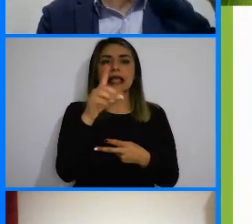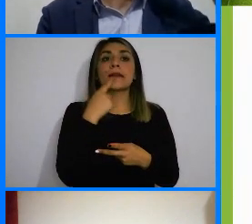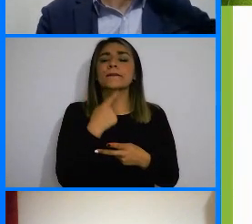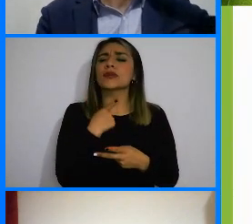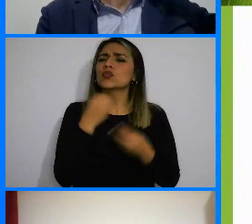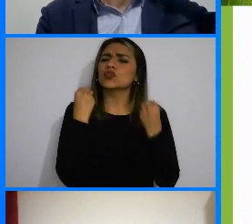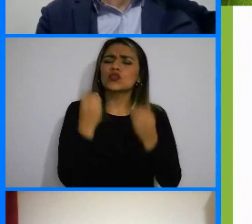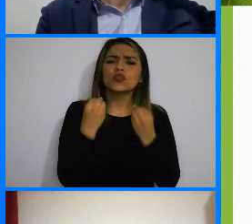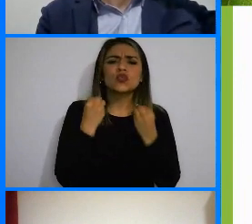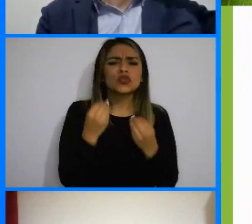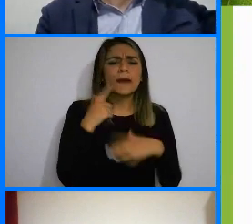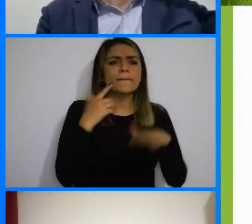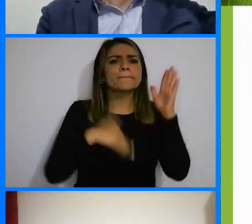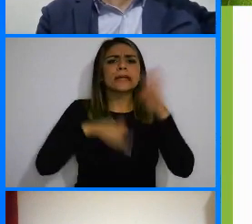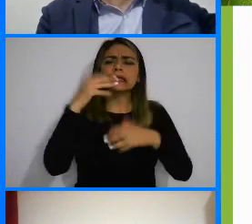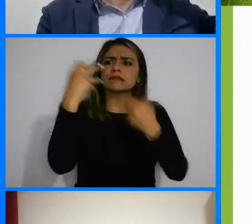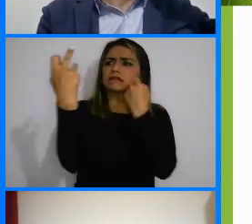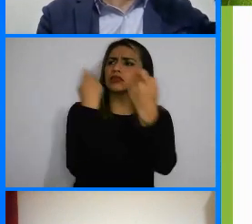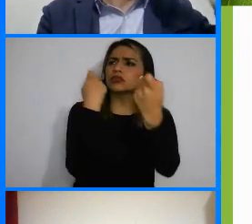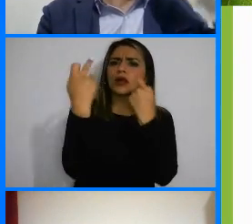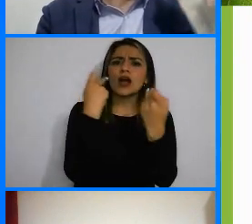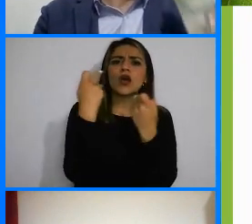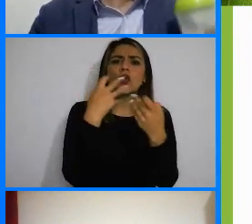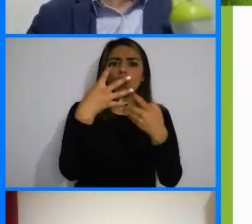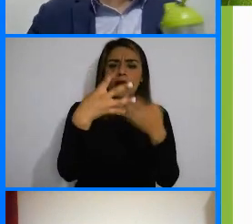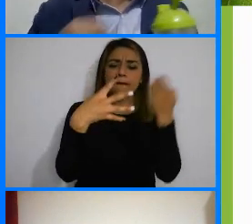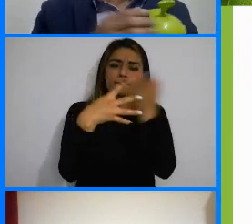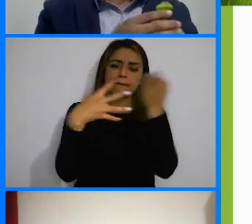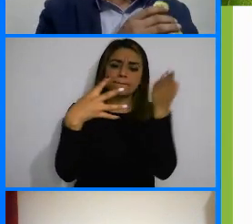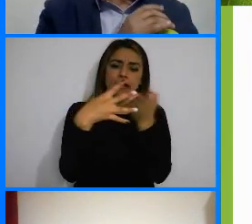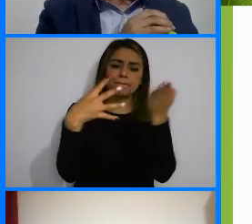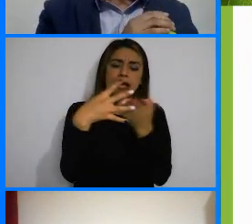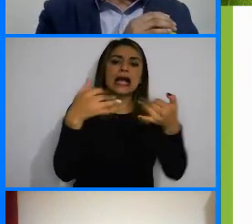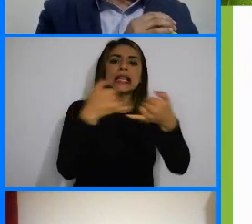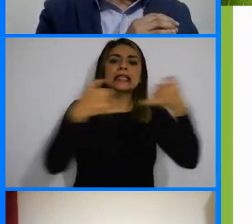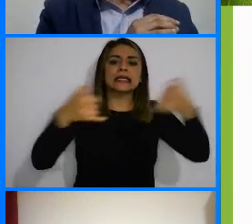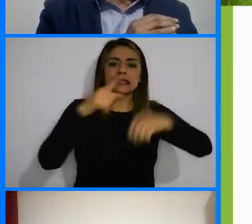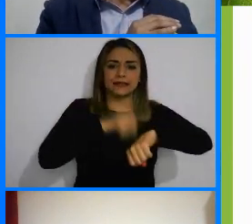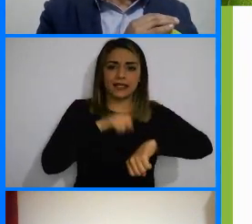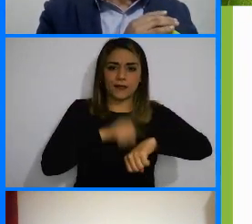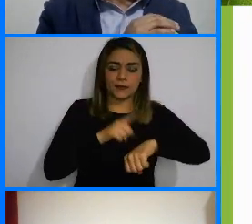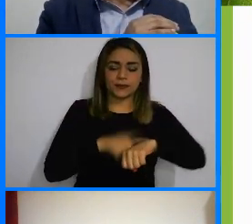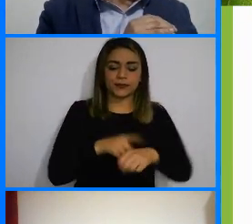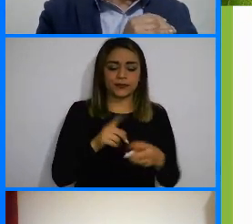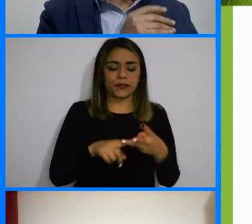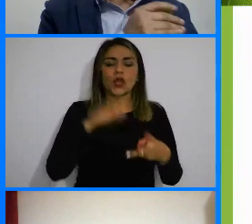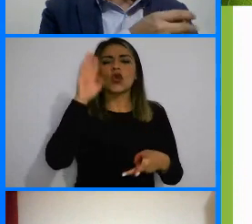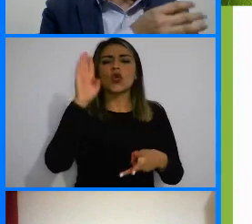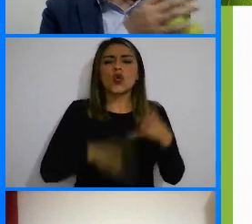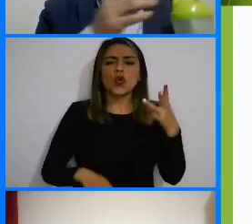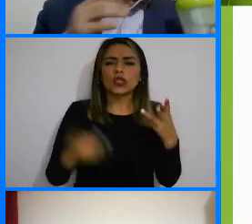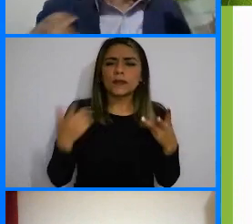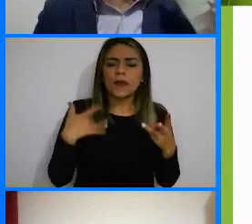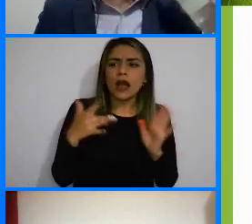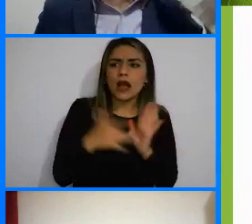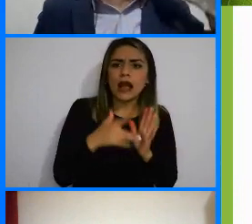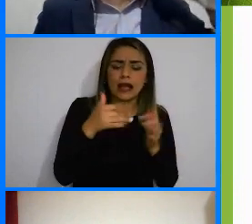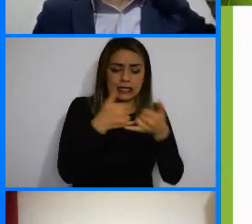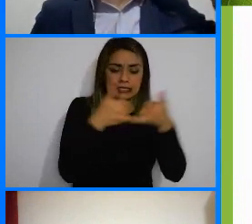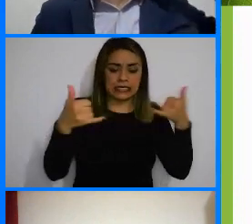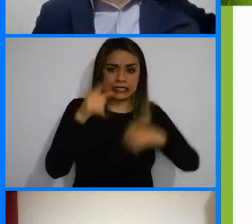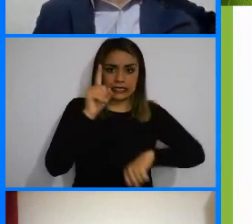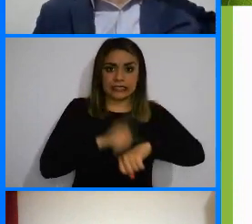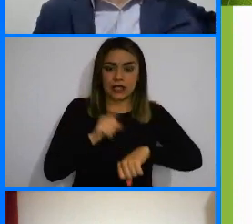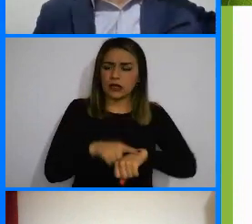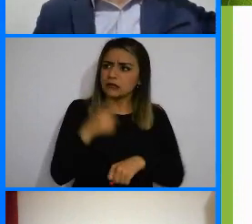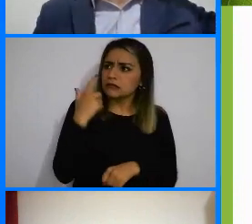la parte de la explicación de los 4 personajes en la línea del tiempo. El último personaje que se presentaba en esta línea del tiempo